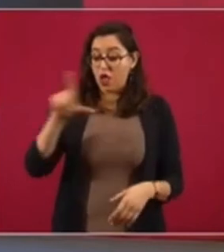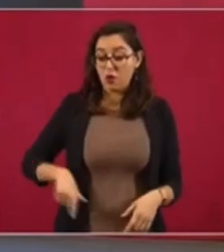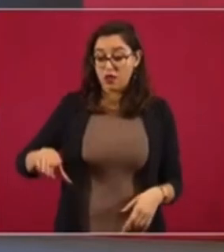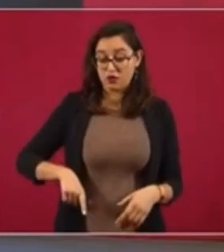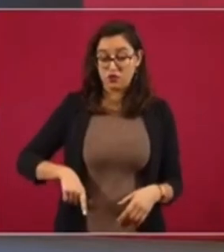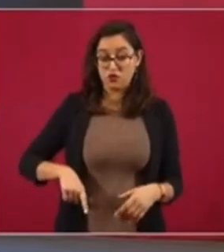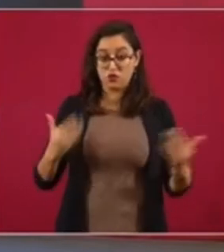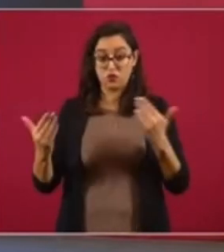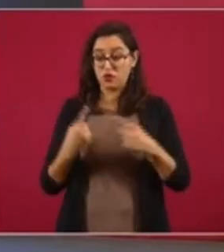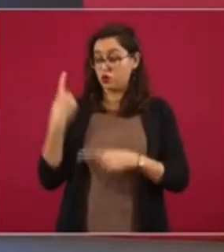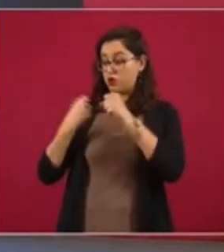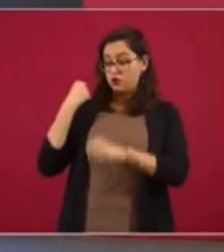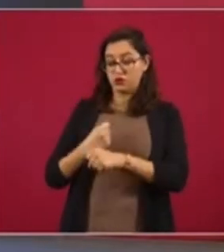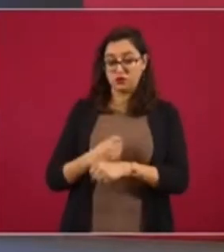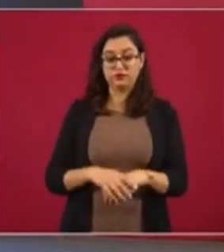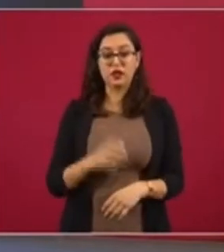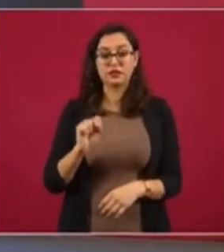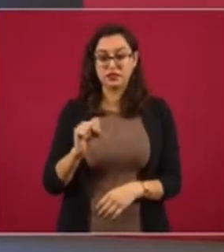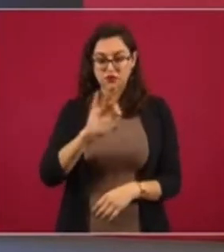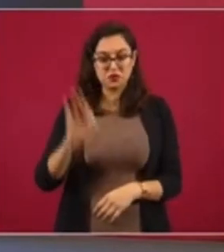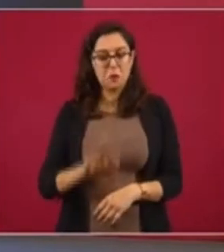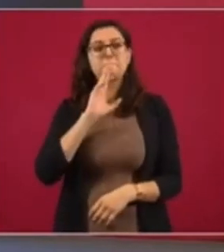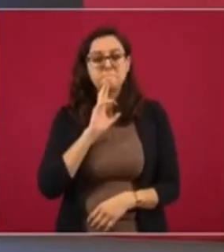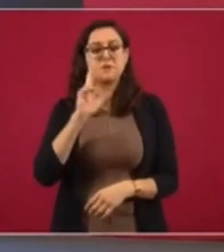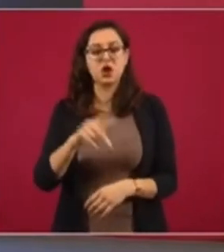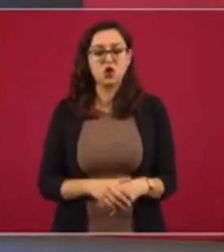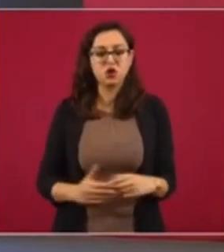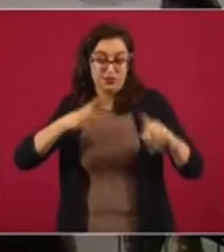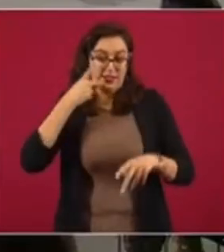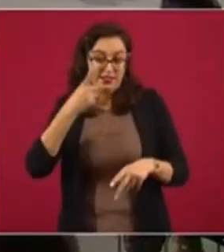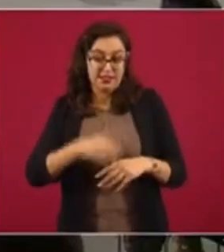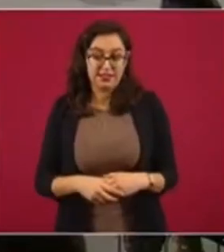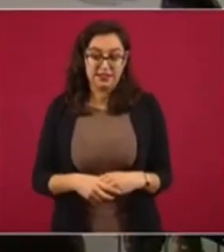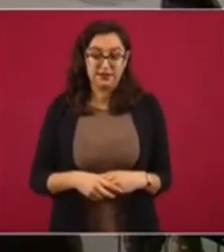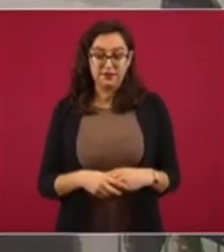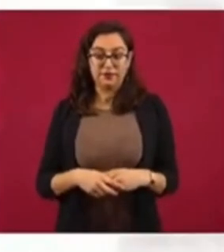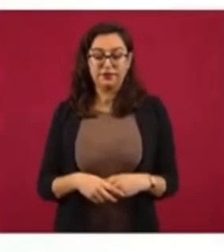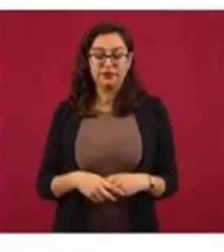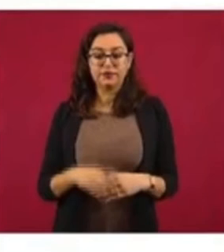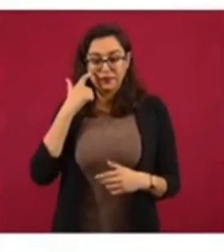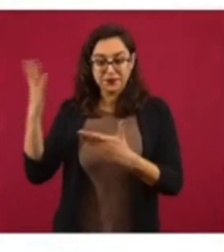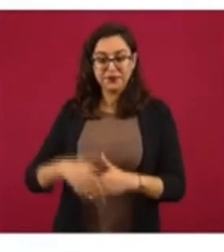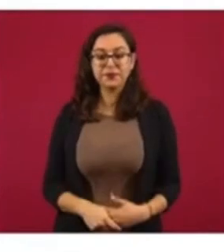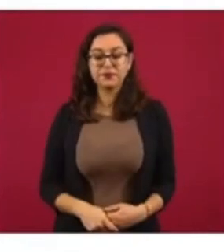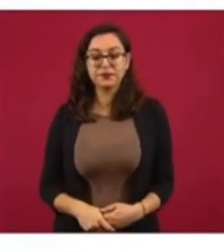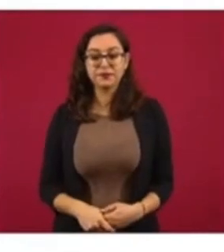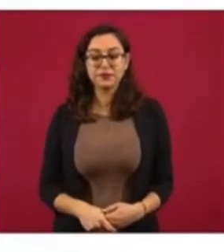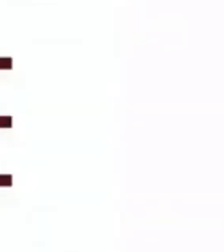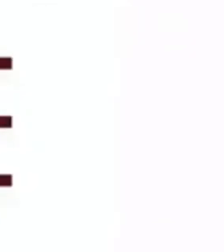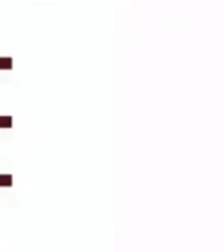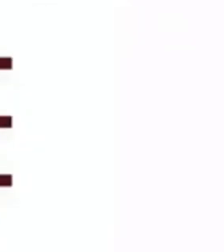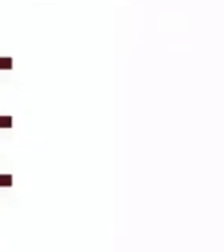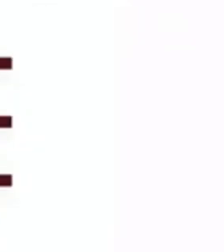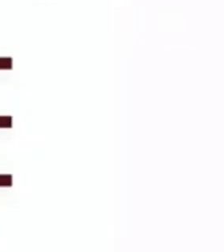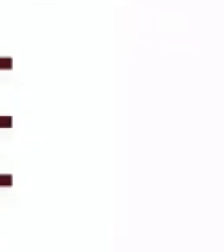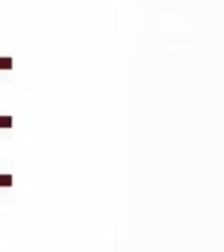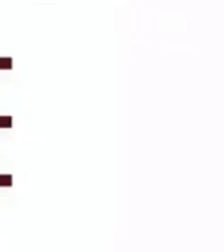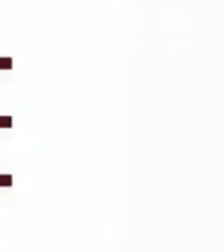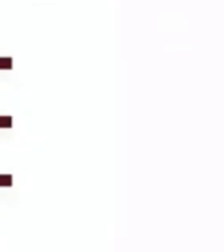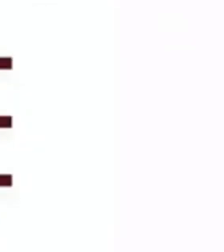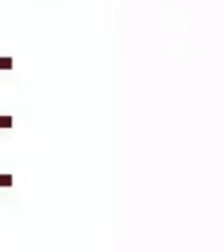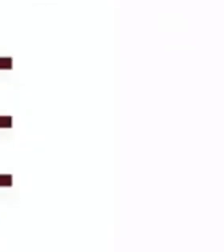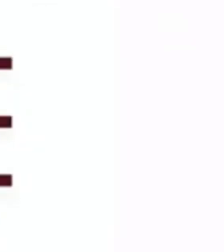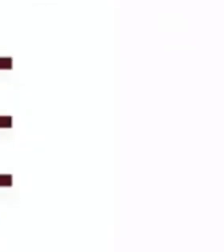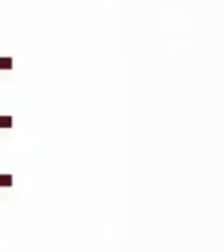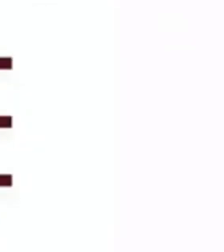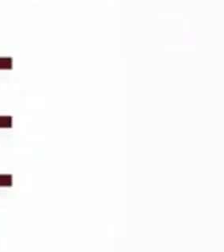anterior? Mejor 60, igual 18, peor 17.5. ¿Usted considera que la respuesta del gobierno federal a la contingencia generada por